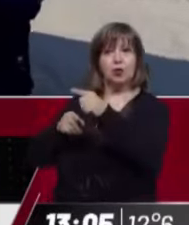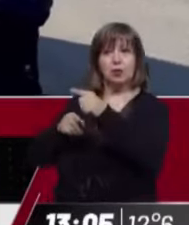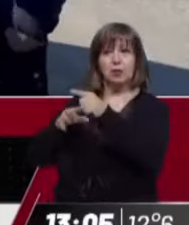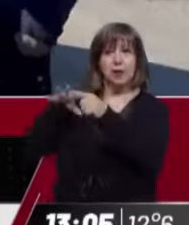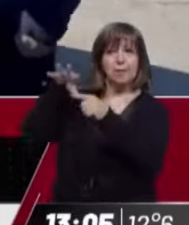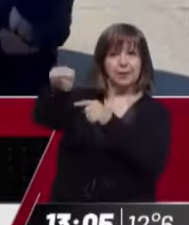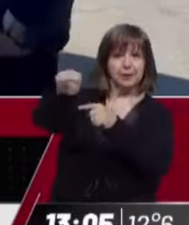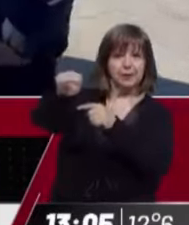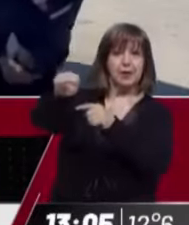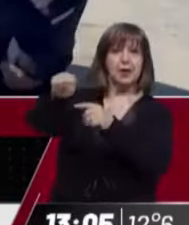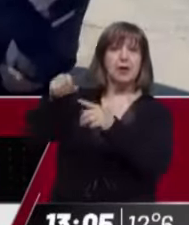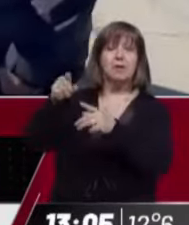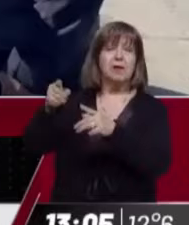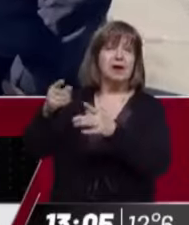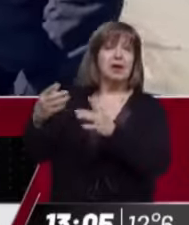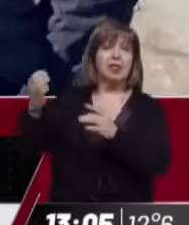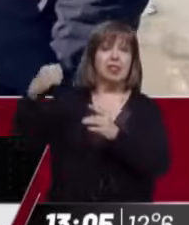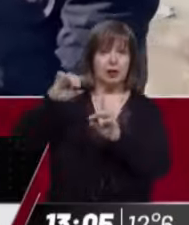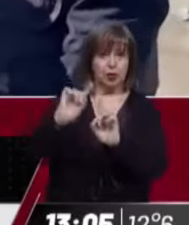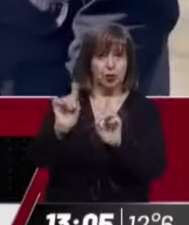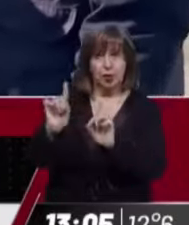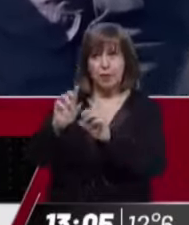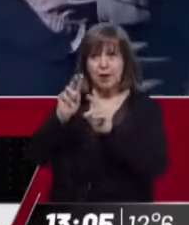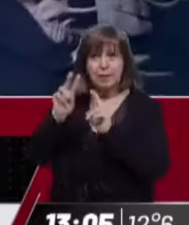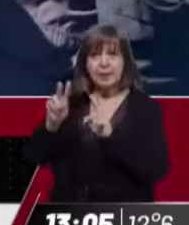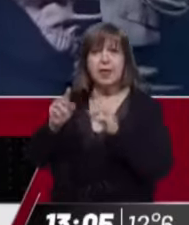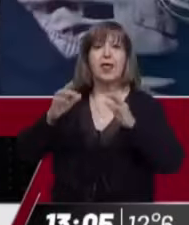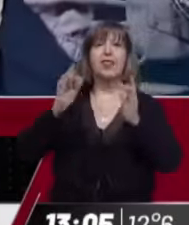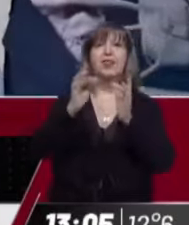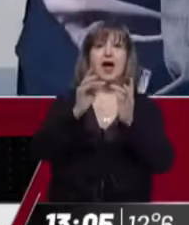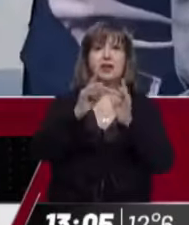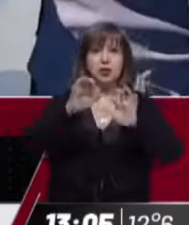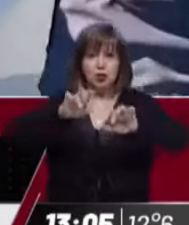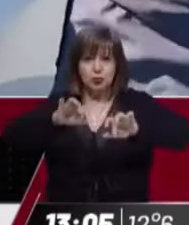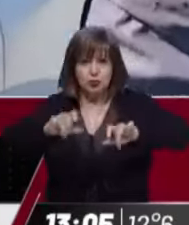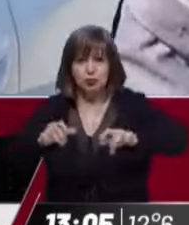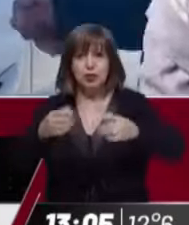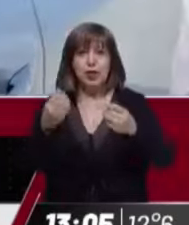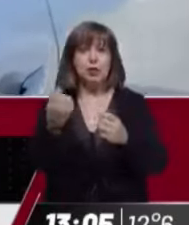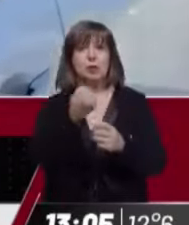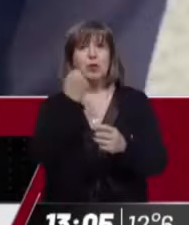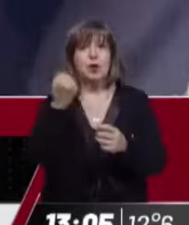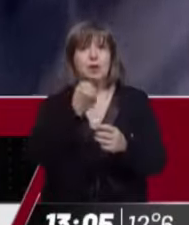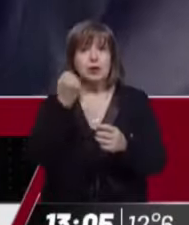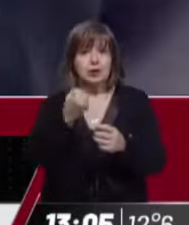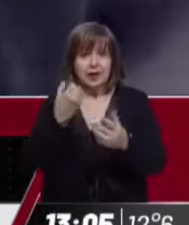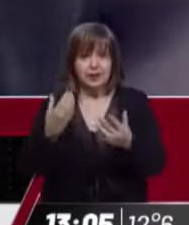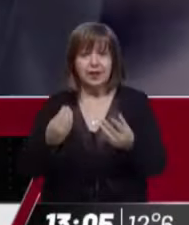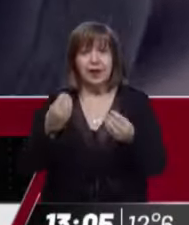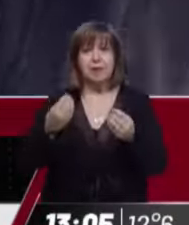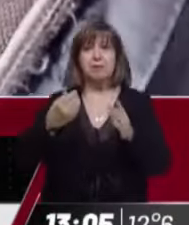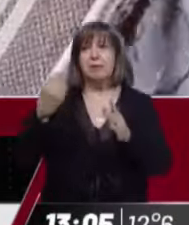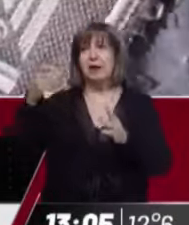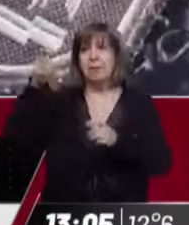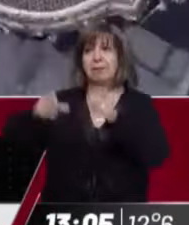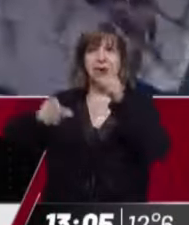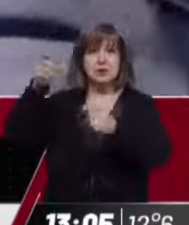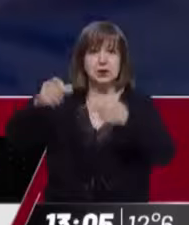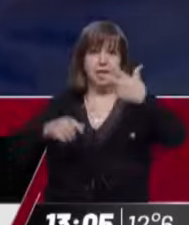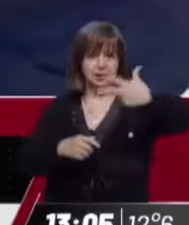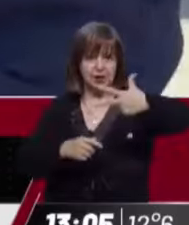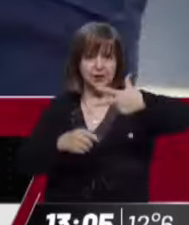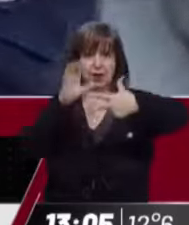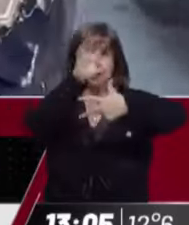Entonces, esta complementación de bases de datos, integrar esto, yo estoy seguro que baja el delito en las tres